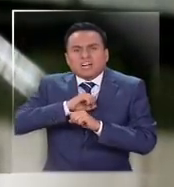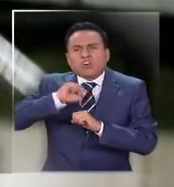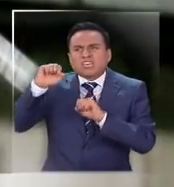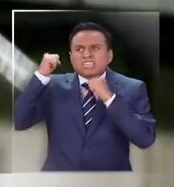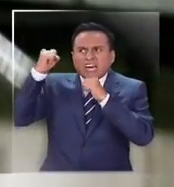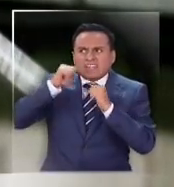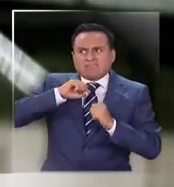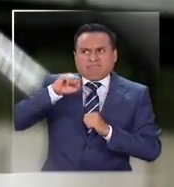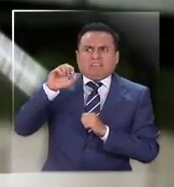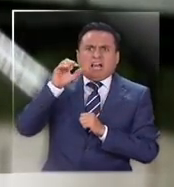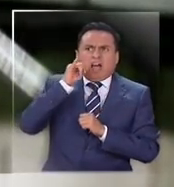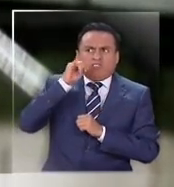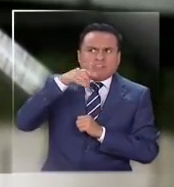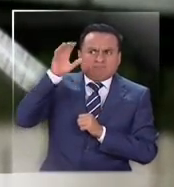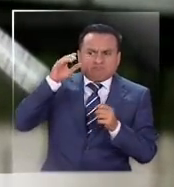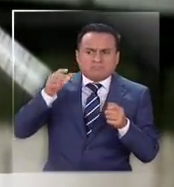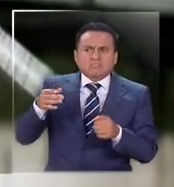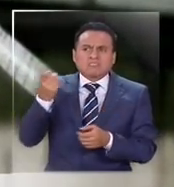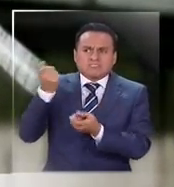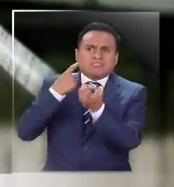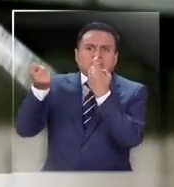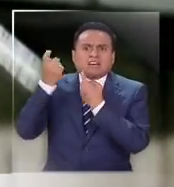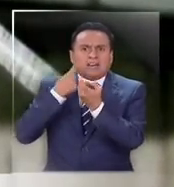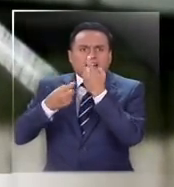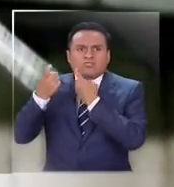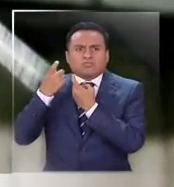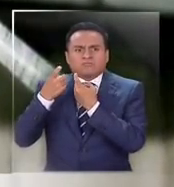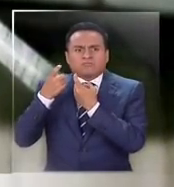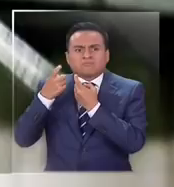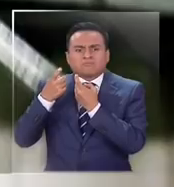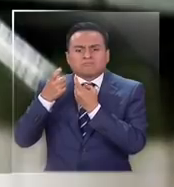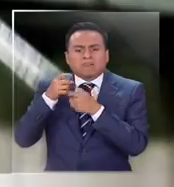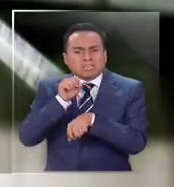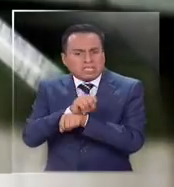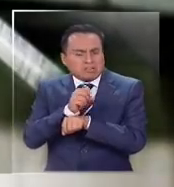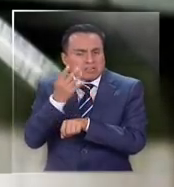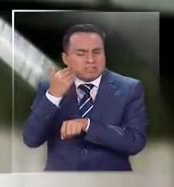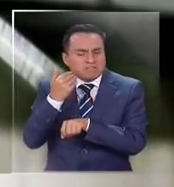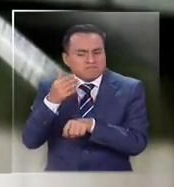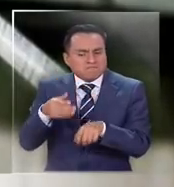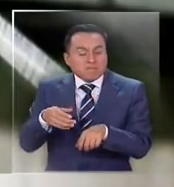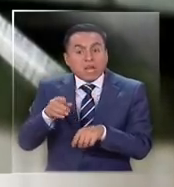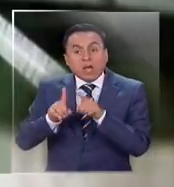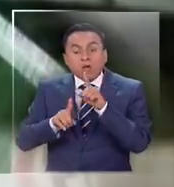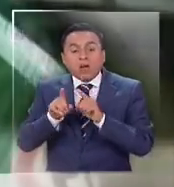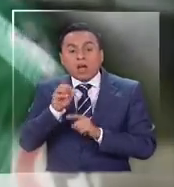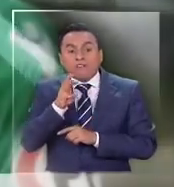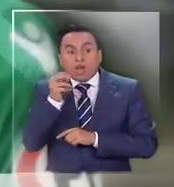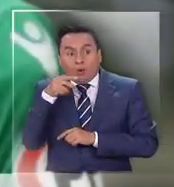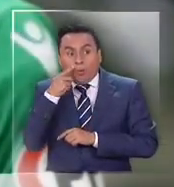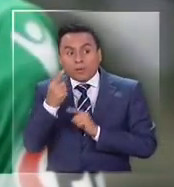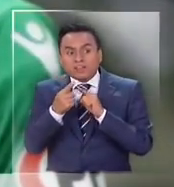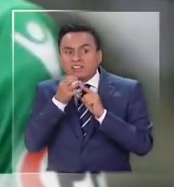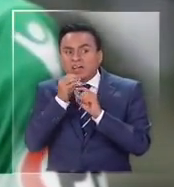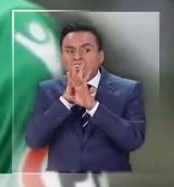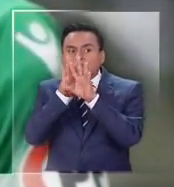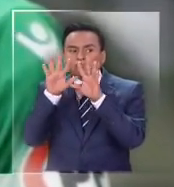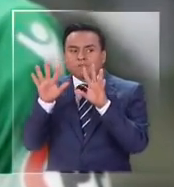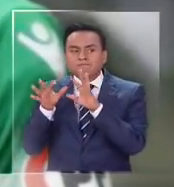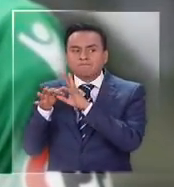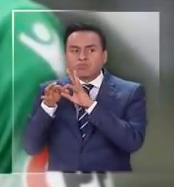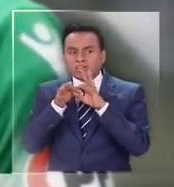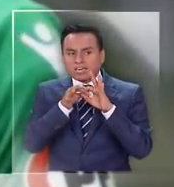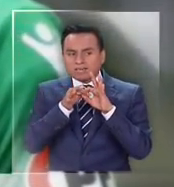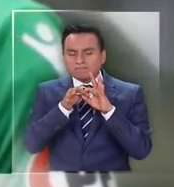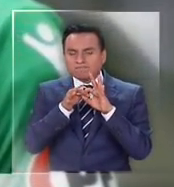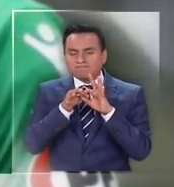la hinchada de Audax que lo había criticado durante el desarrollo del partido. Luego Abreu ha aclarado por qué